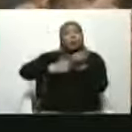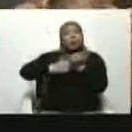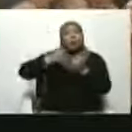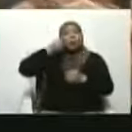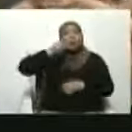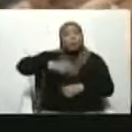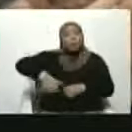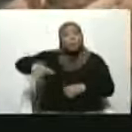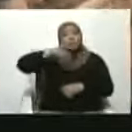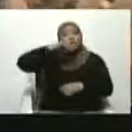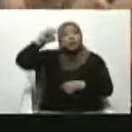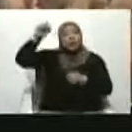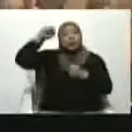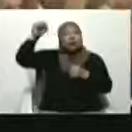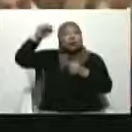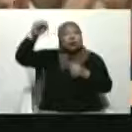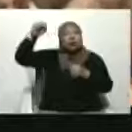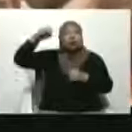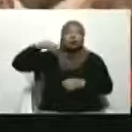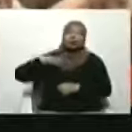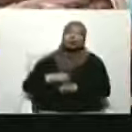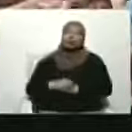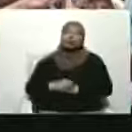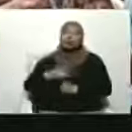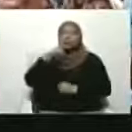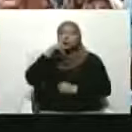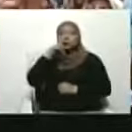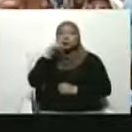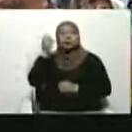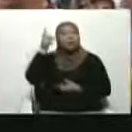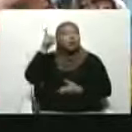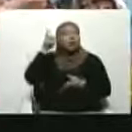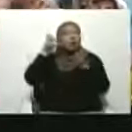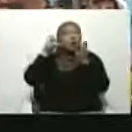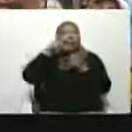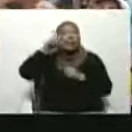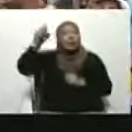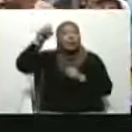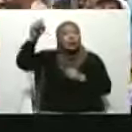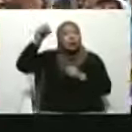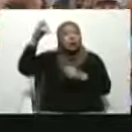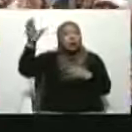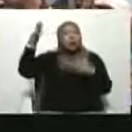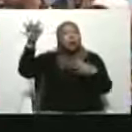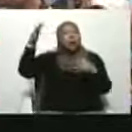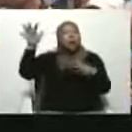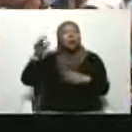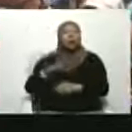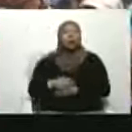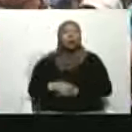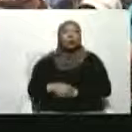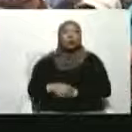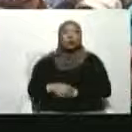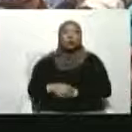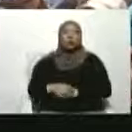la Pascua con quién estaba all en la Pascua